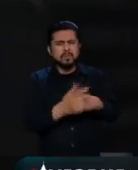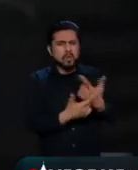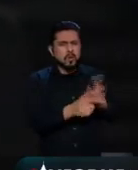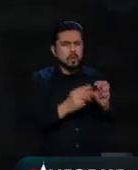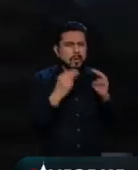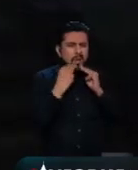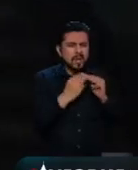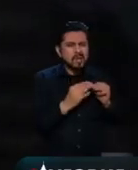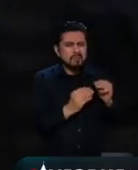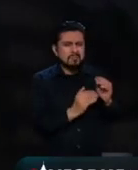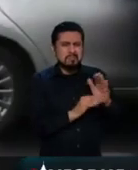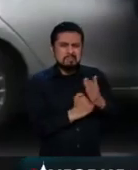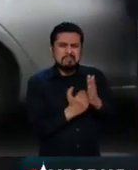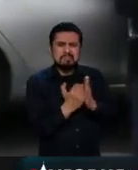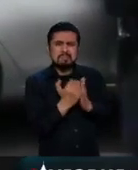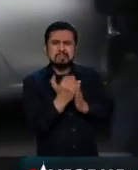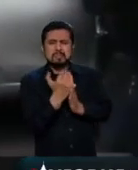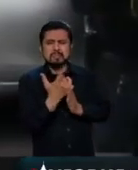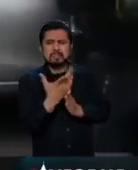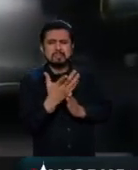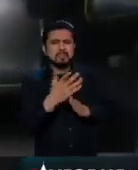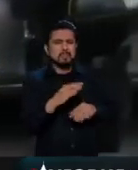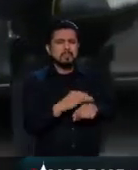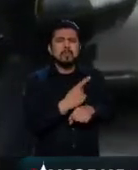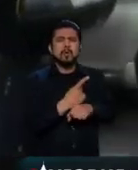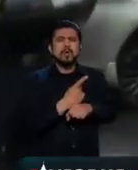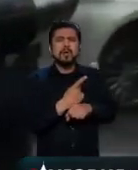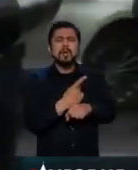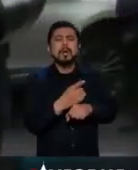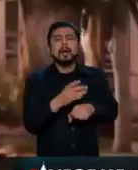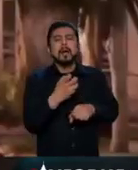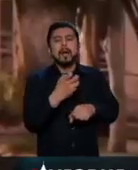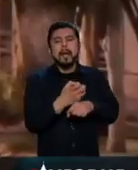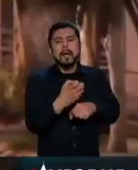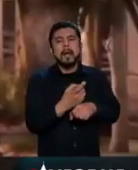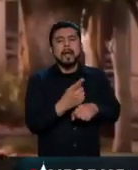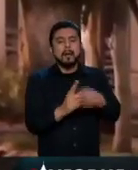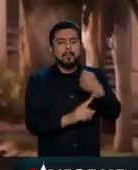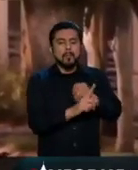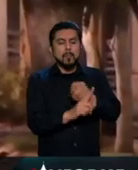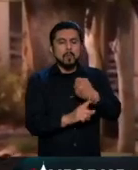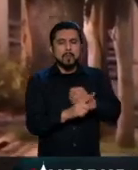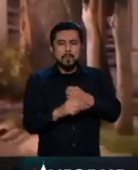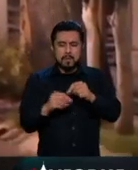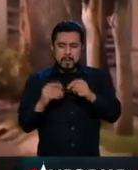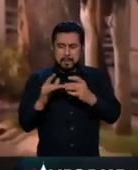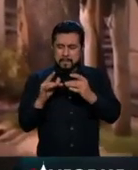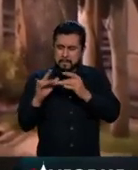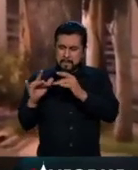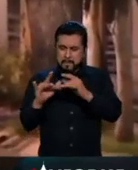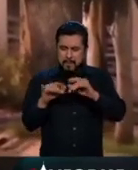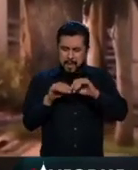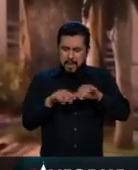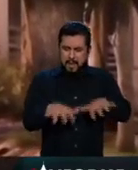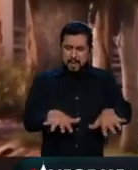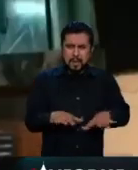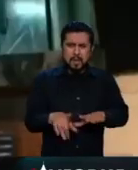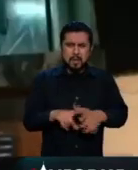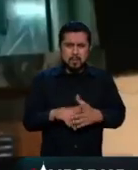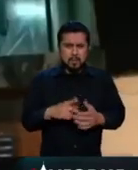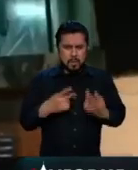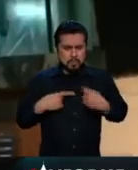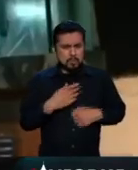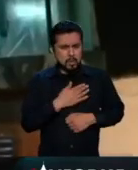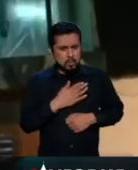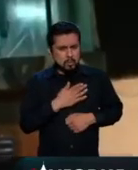crimen organizado se debe a la crisis de ese tejido social, de ese pueblo bueno que se está corrompiendo por